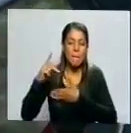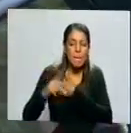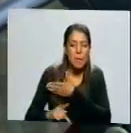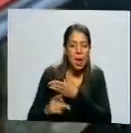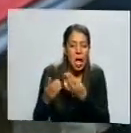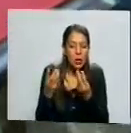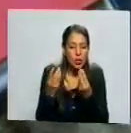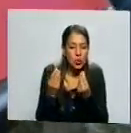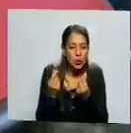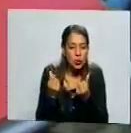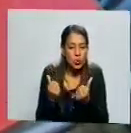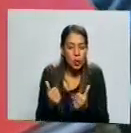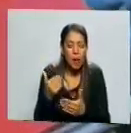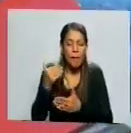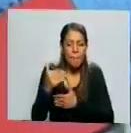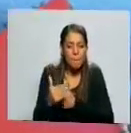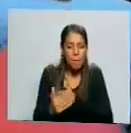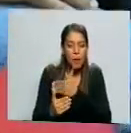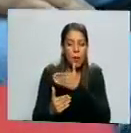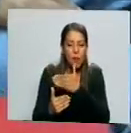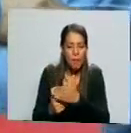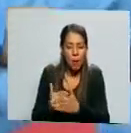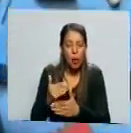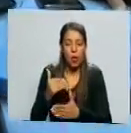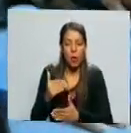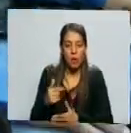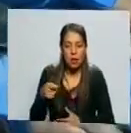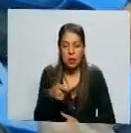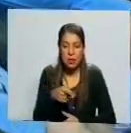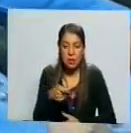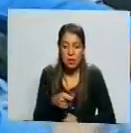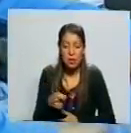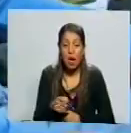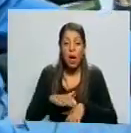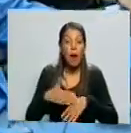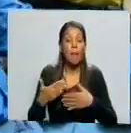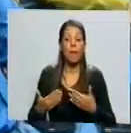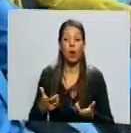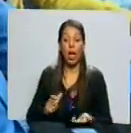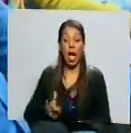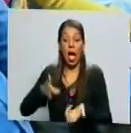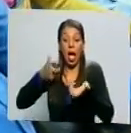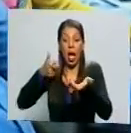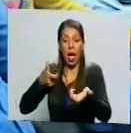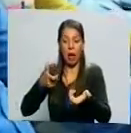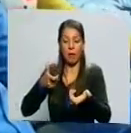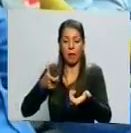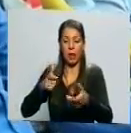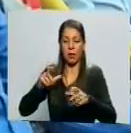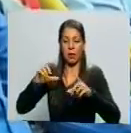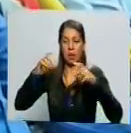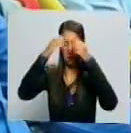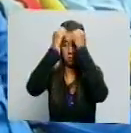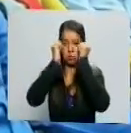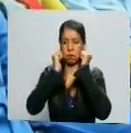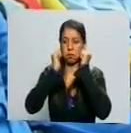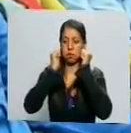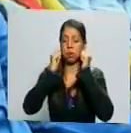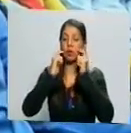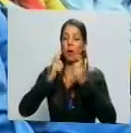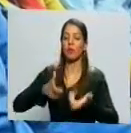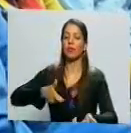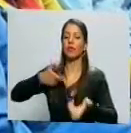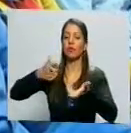ser golpe, porque las armas que se utilizan no son cuartelazos,